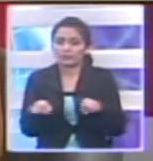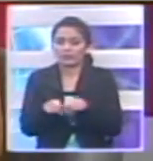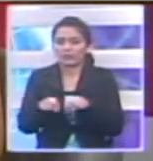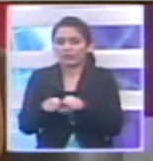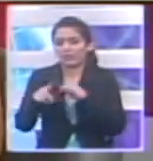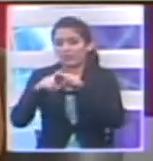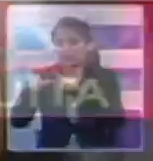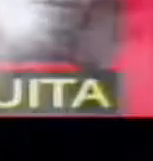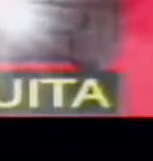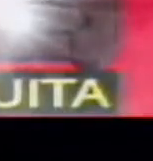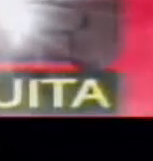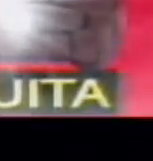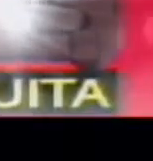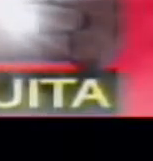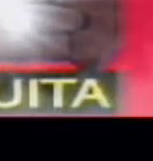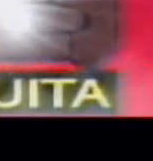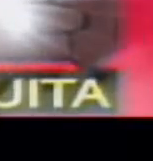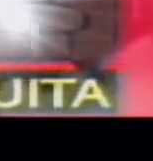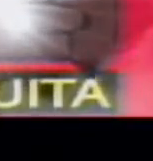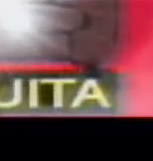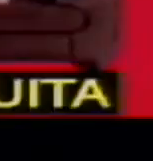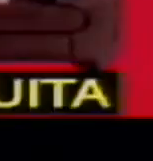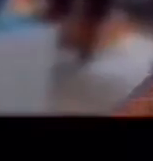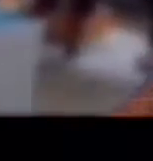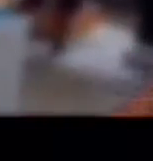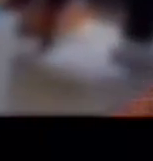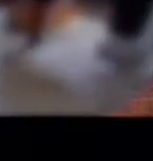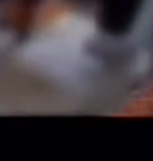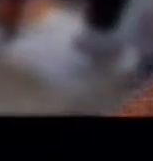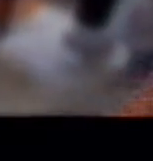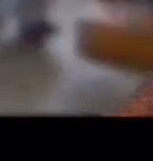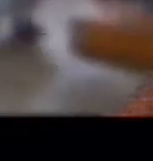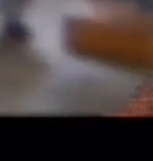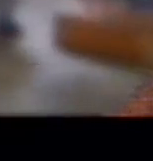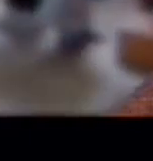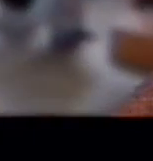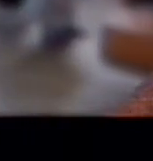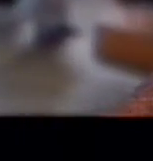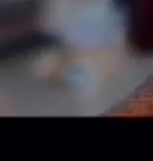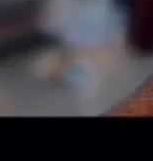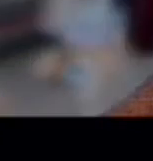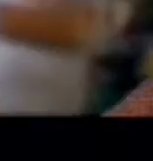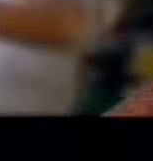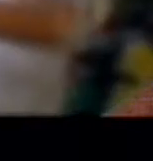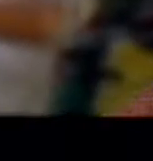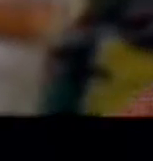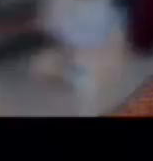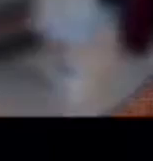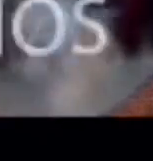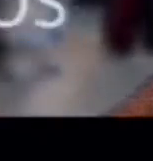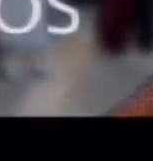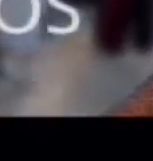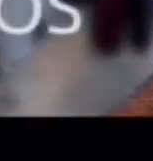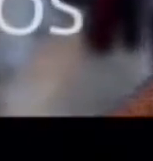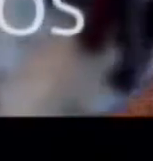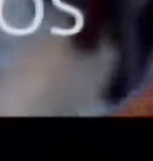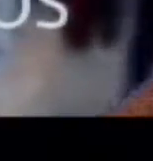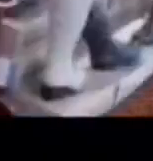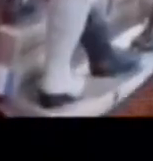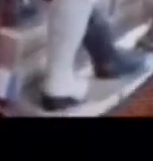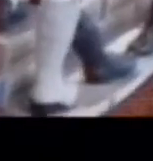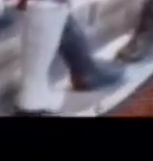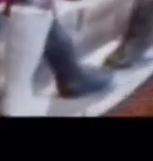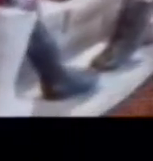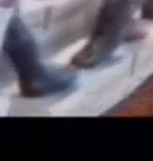de cuero nacionales. Desde nuestro estudio de Cuenca me acompaña José Hidalgo, que es el organizador de este evento, para brindarnos todos los